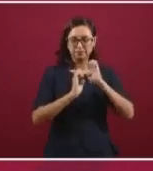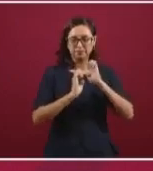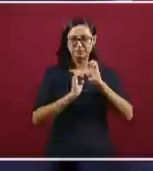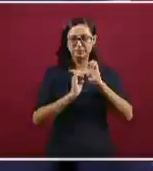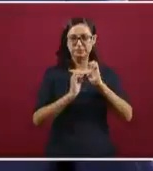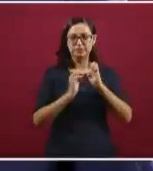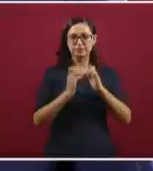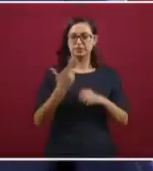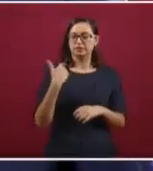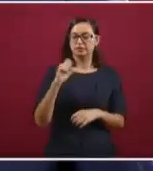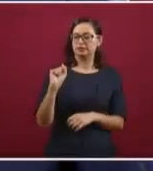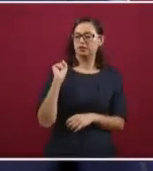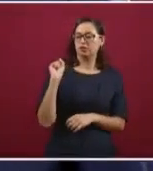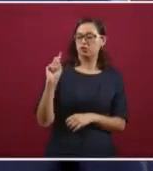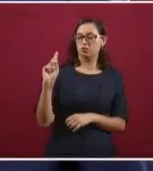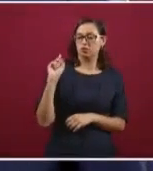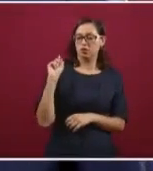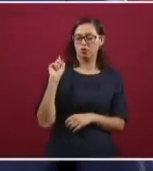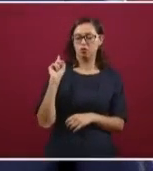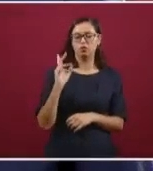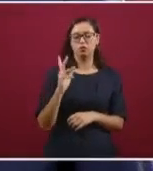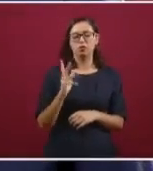el pasado fin de semana